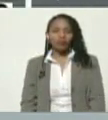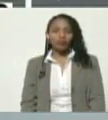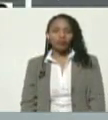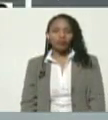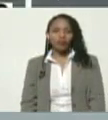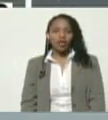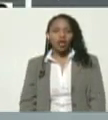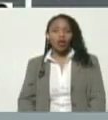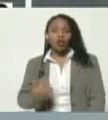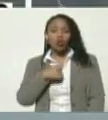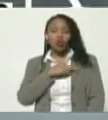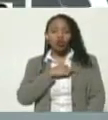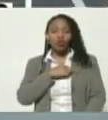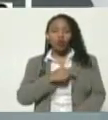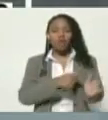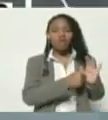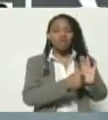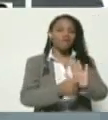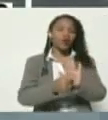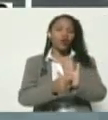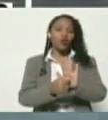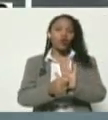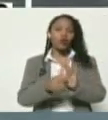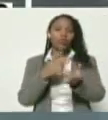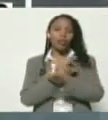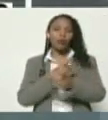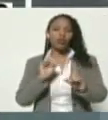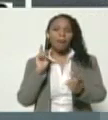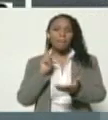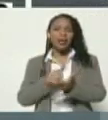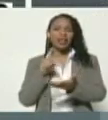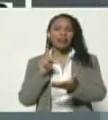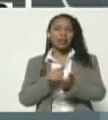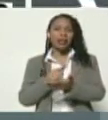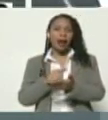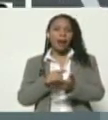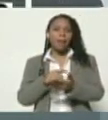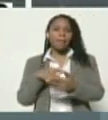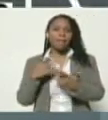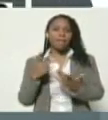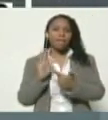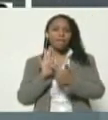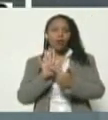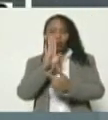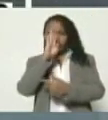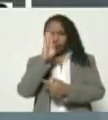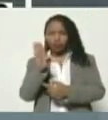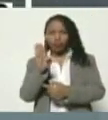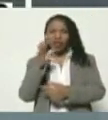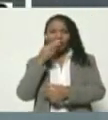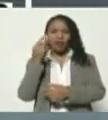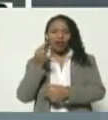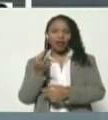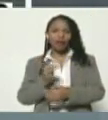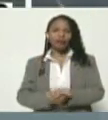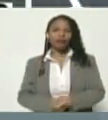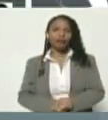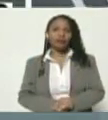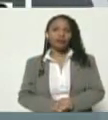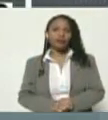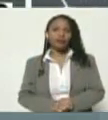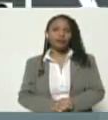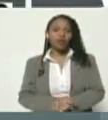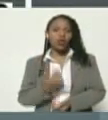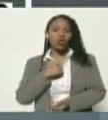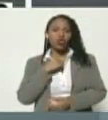Estamos dando el ejemplo de democracia participativa, protagónica, directa, verdadera.